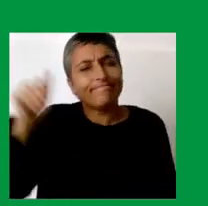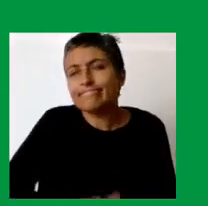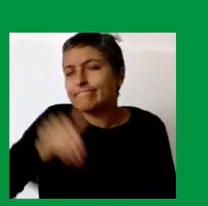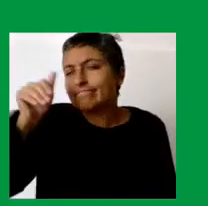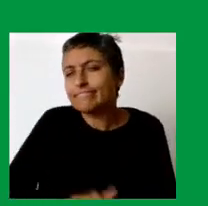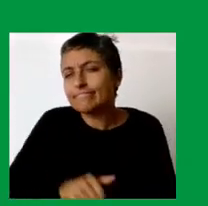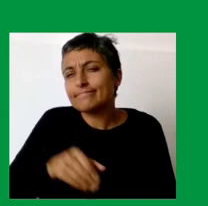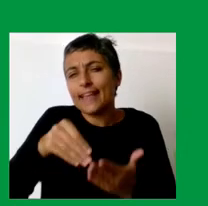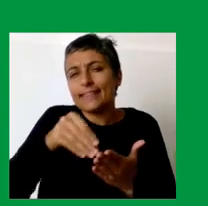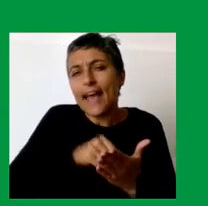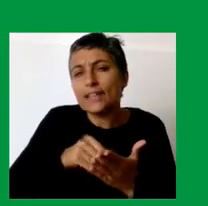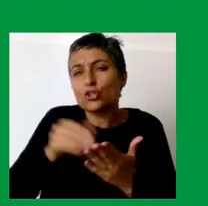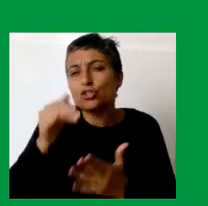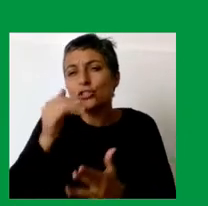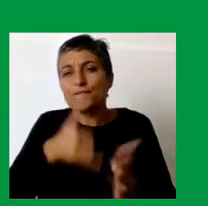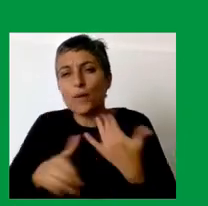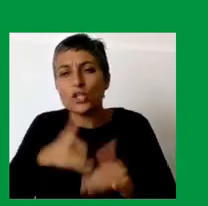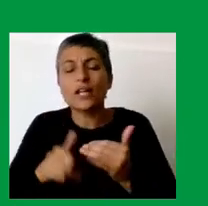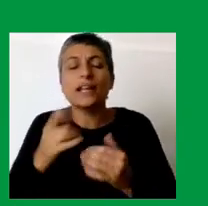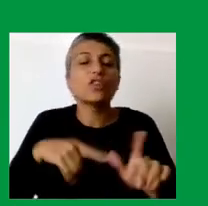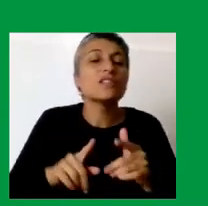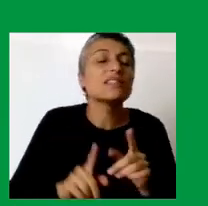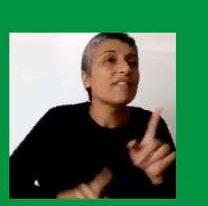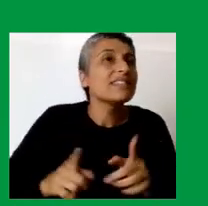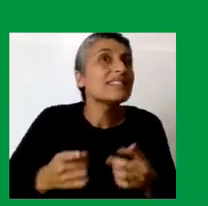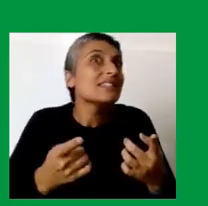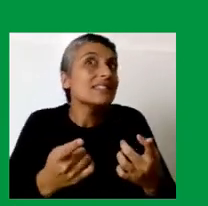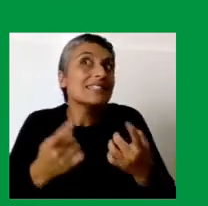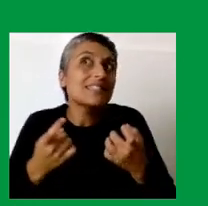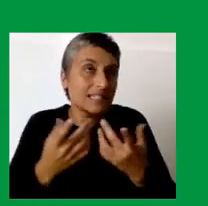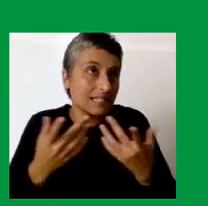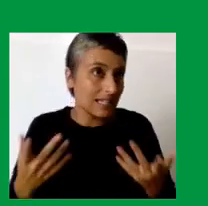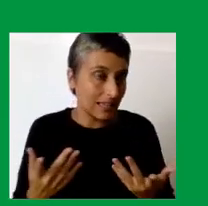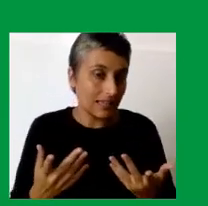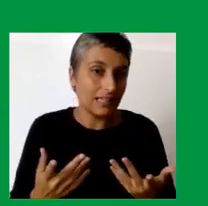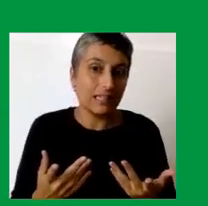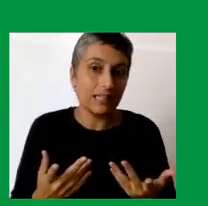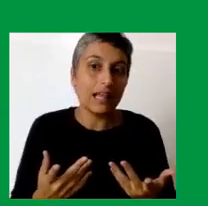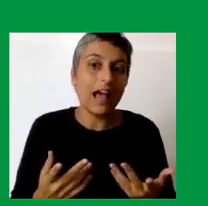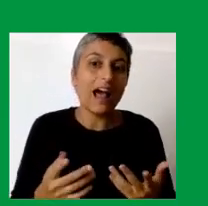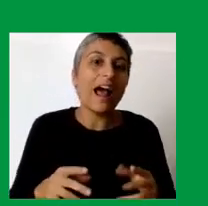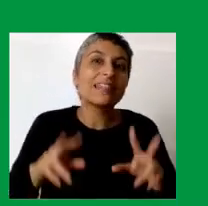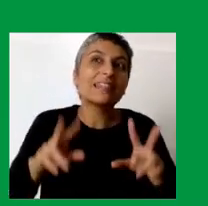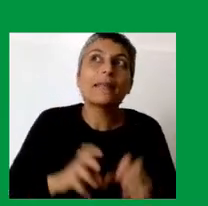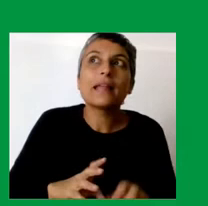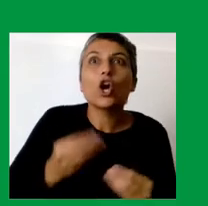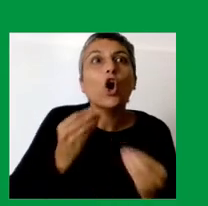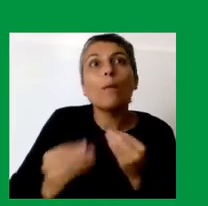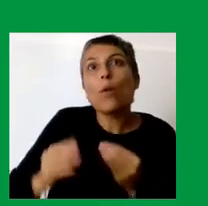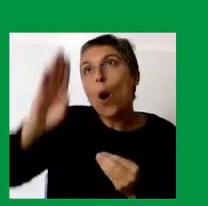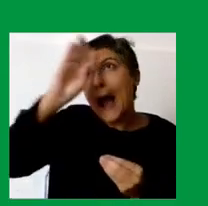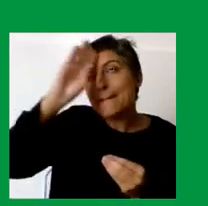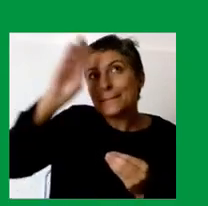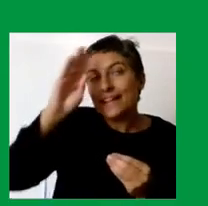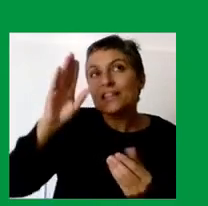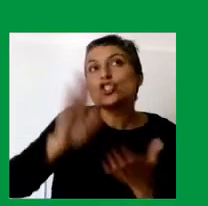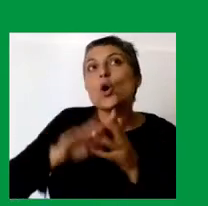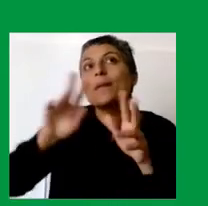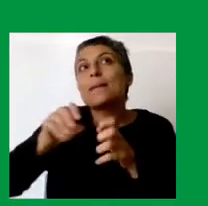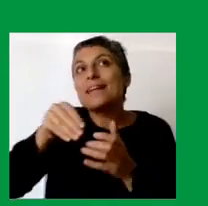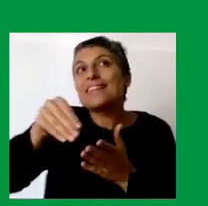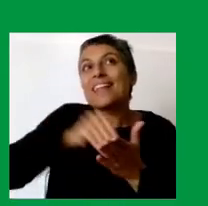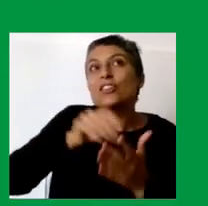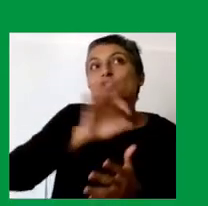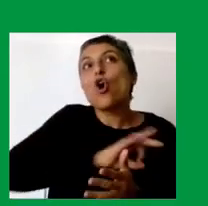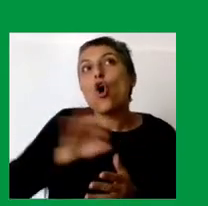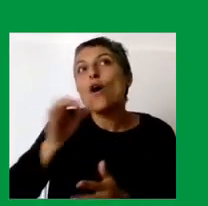datos. Entonces también es necesario, digo, lo que podría uno llamar alfabetización o alfabetismo en datos para poder interpretar